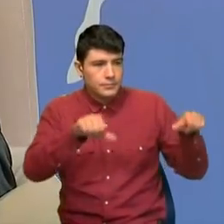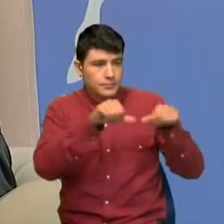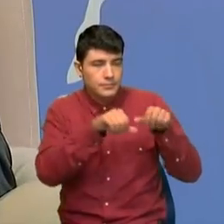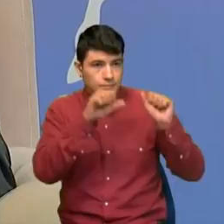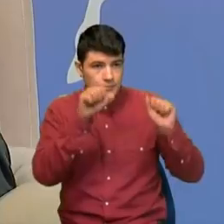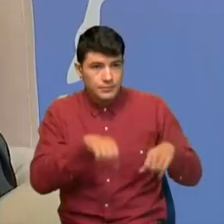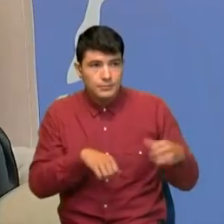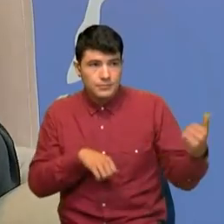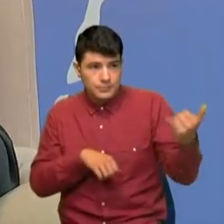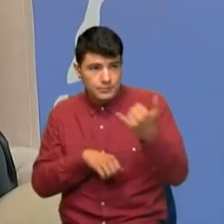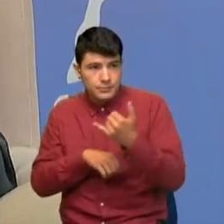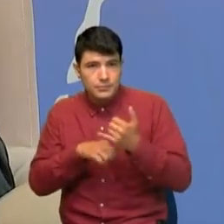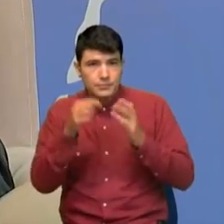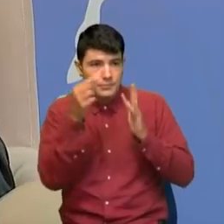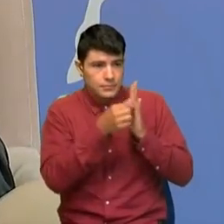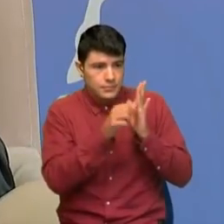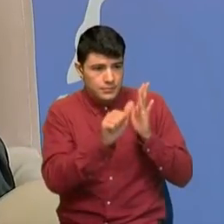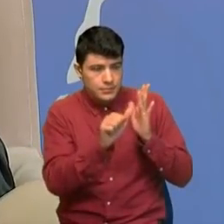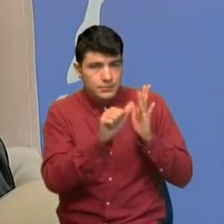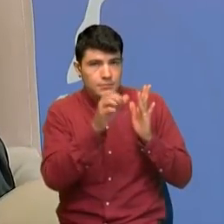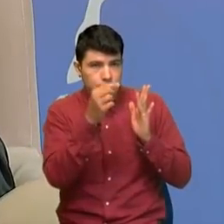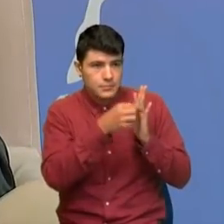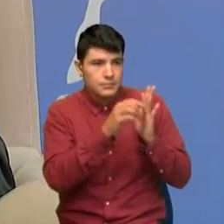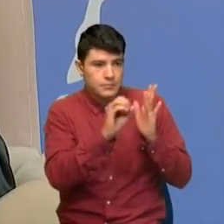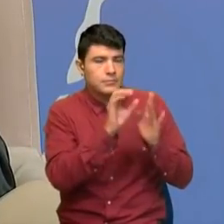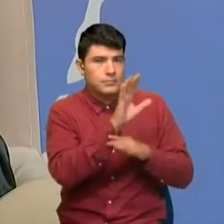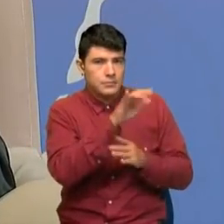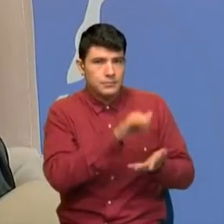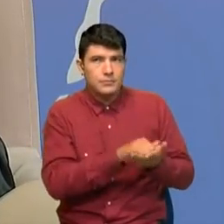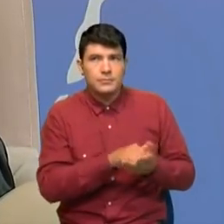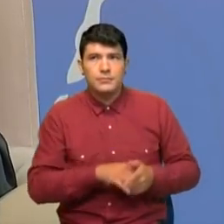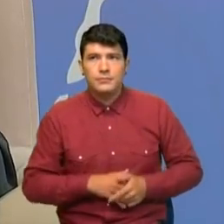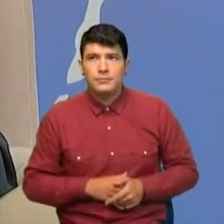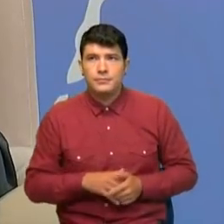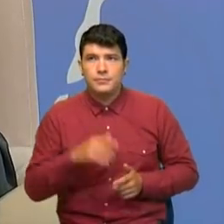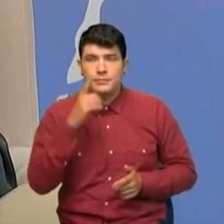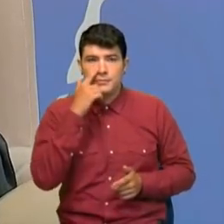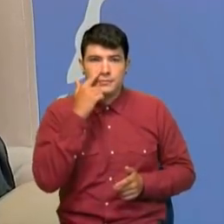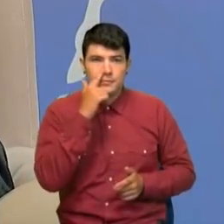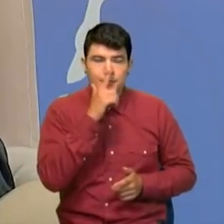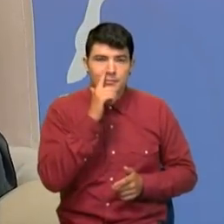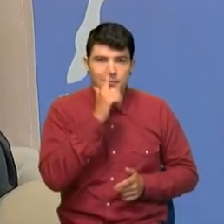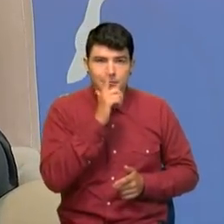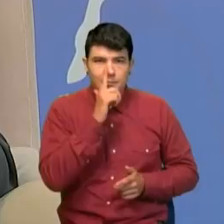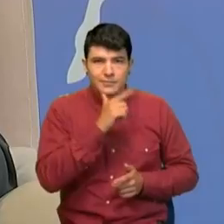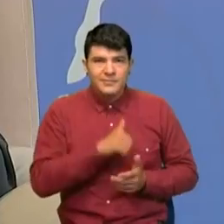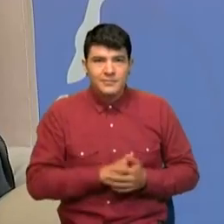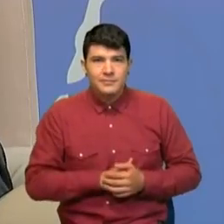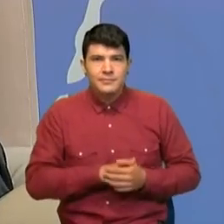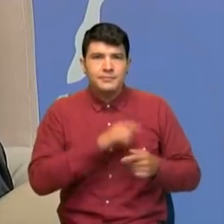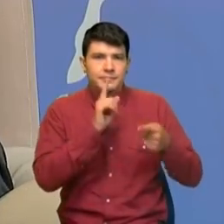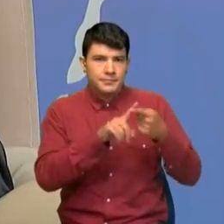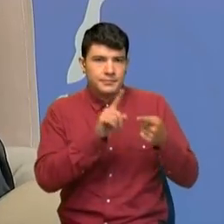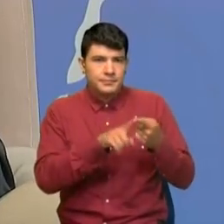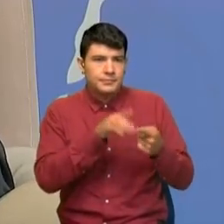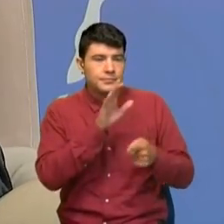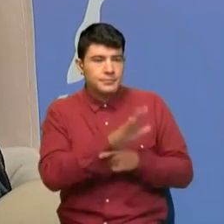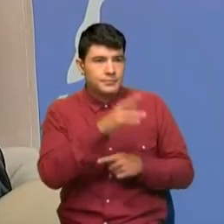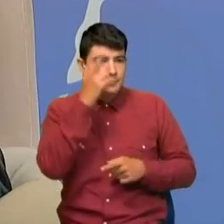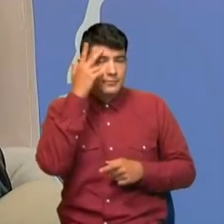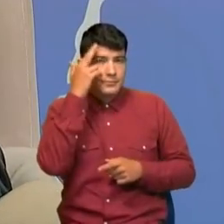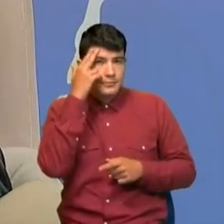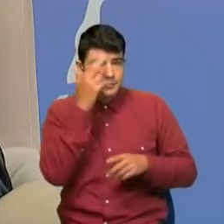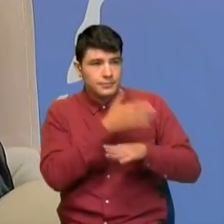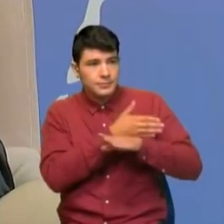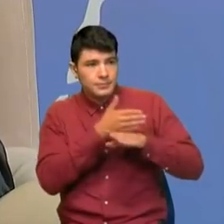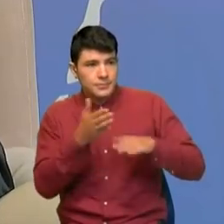presentar frente al cónyuge o frente a la compañera permanente en ese sentido, ¿sí? El primero es que, obviamente, después de